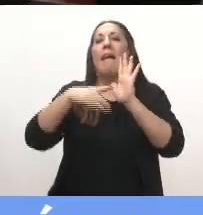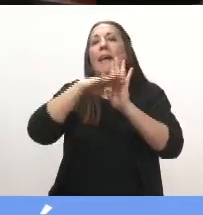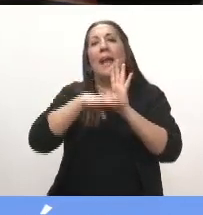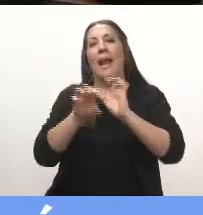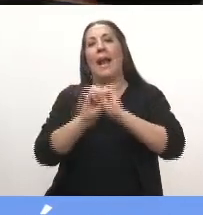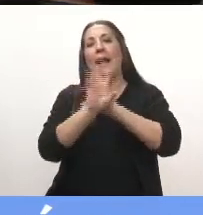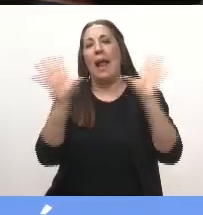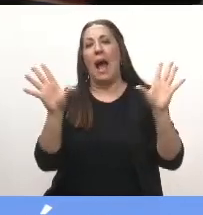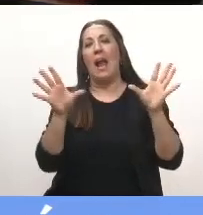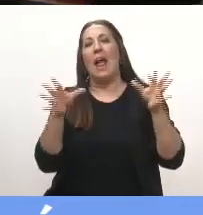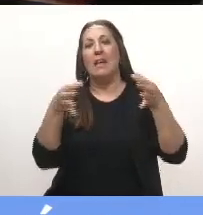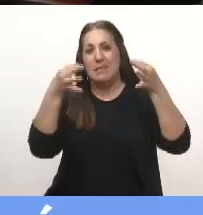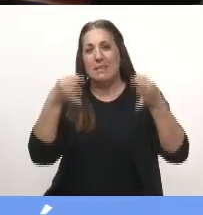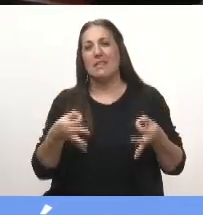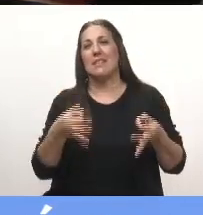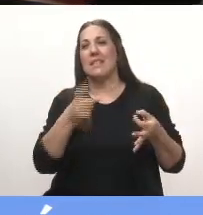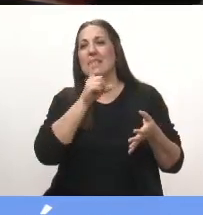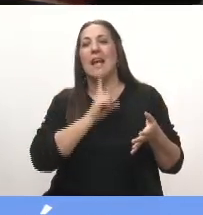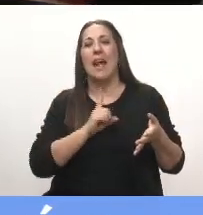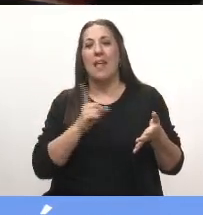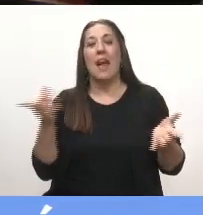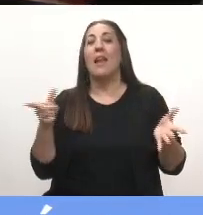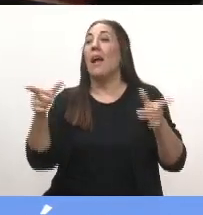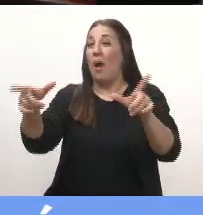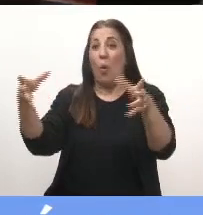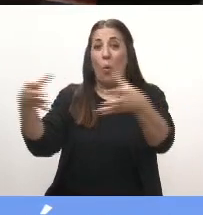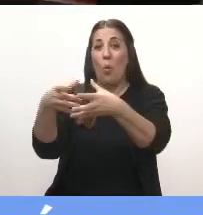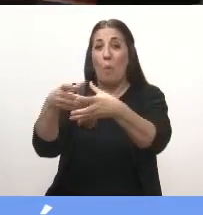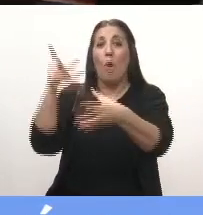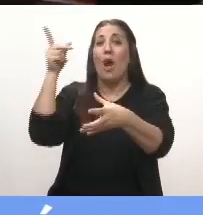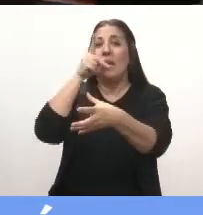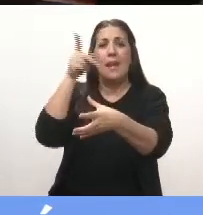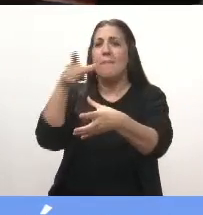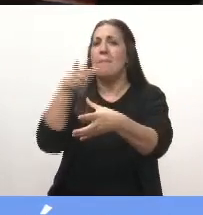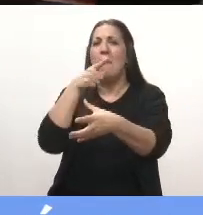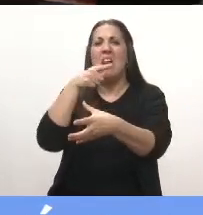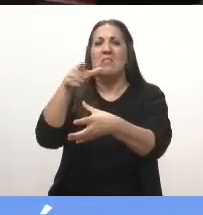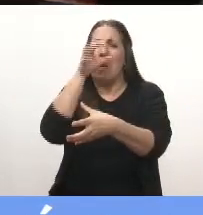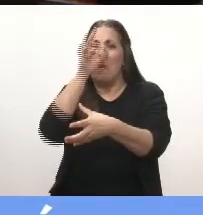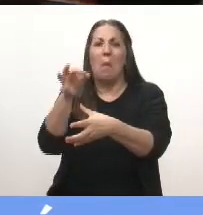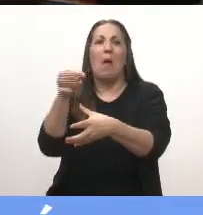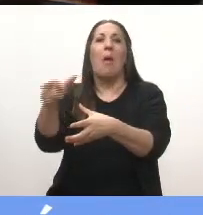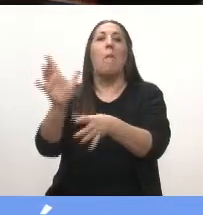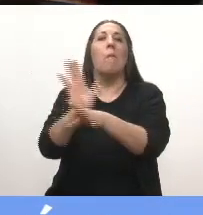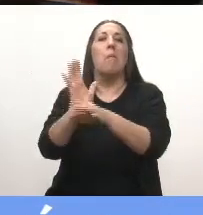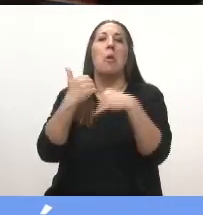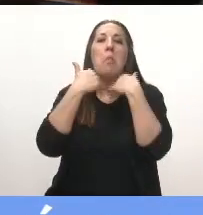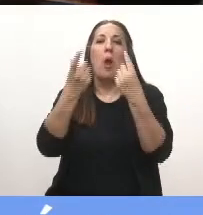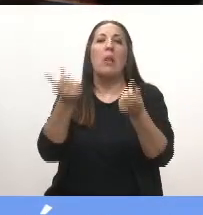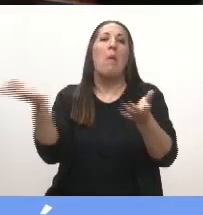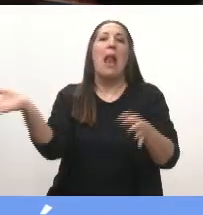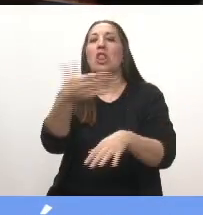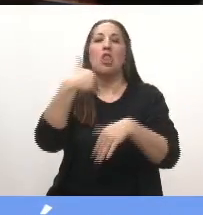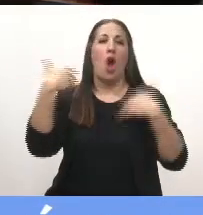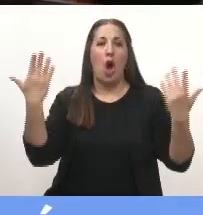seriedad algo que para el cristianismo directamente no existe porque para el cristianismo vale todo será